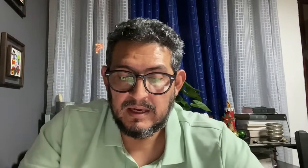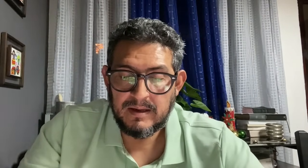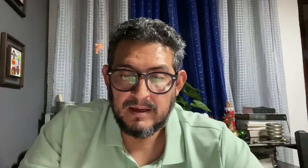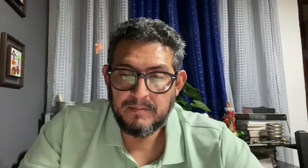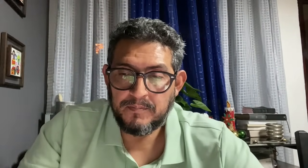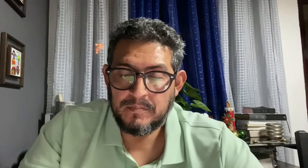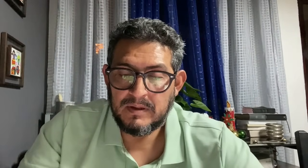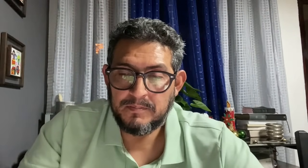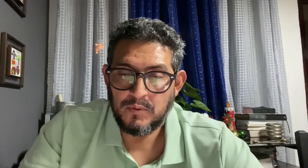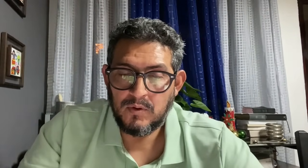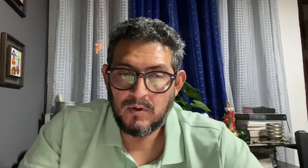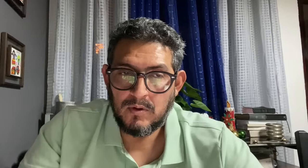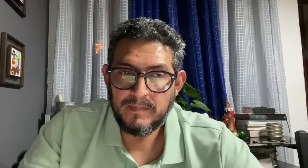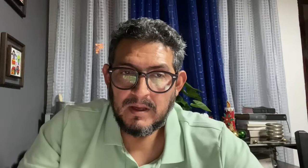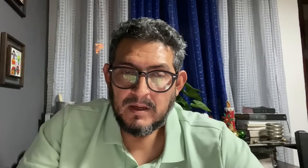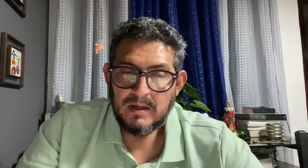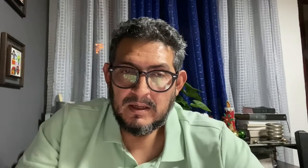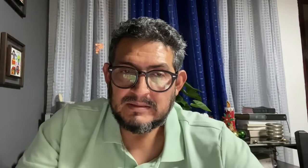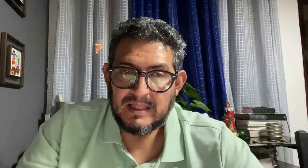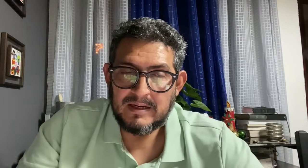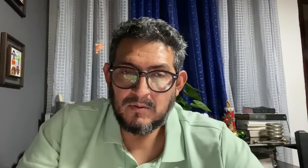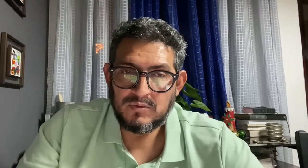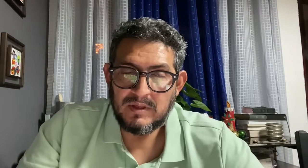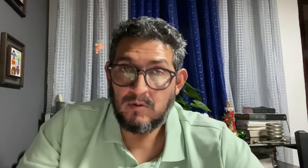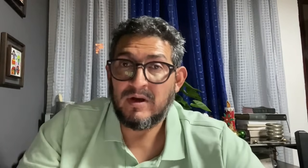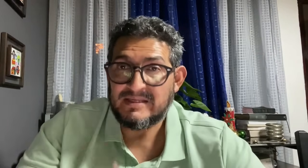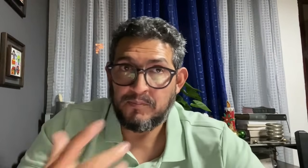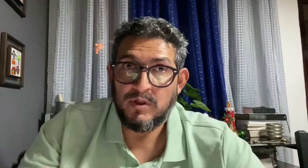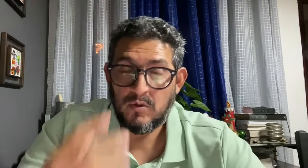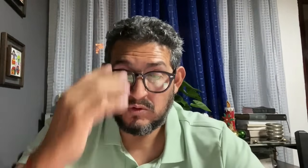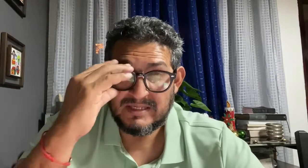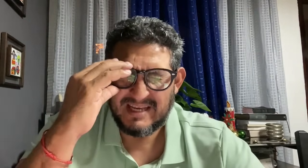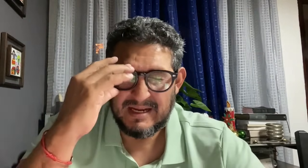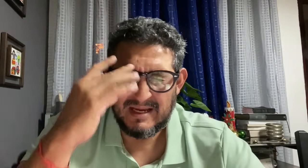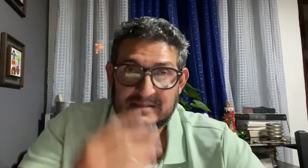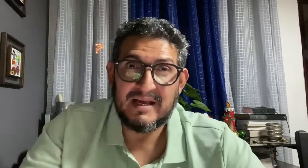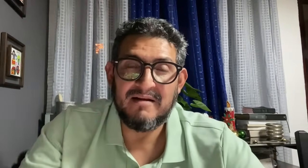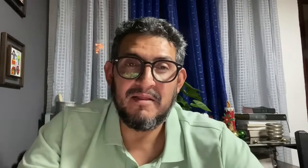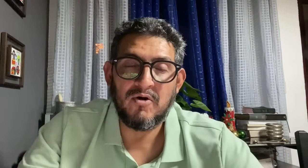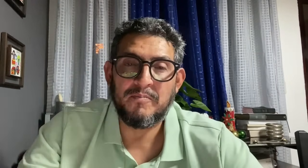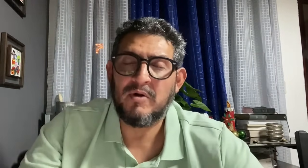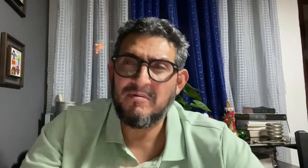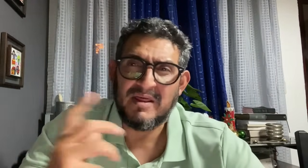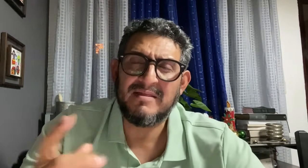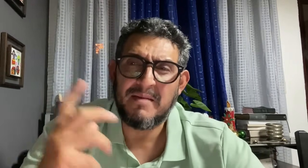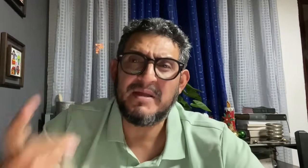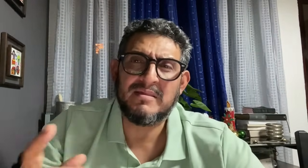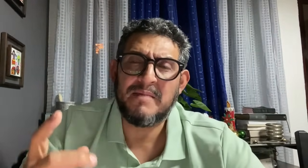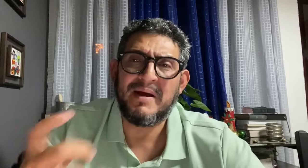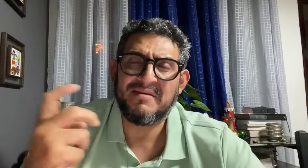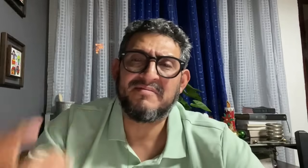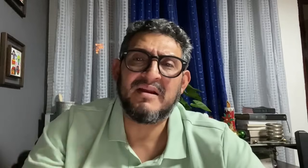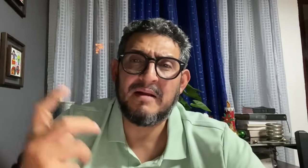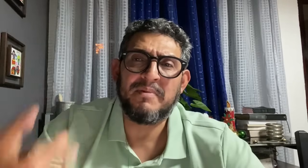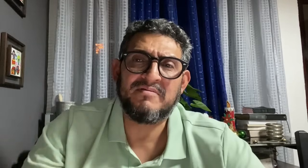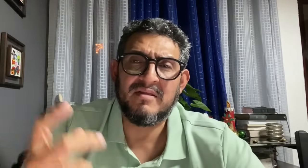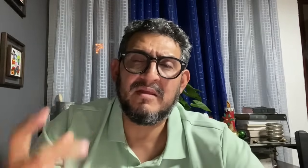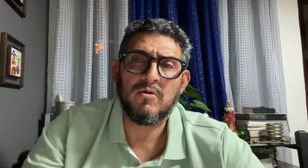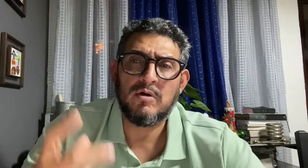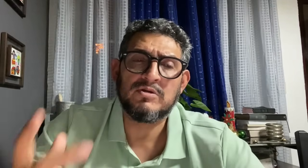que pudo estar o que se pudieron utilizar en El Salvador, pero evidentemente parece ser